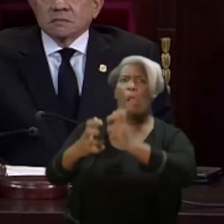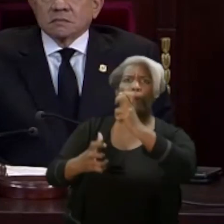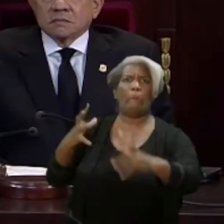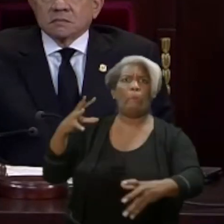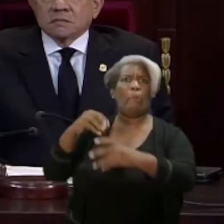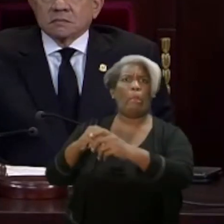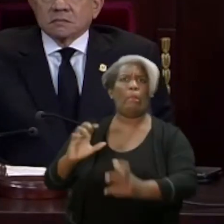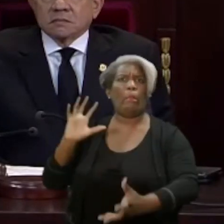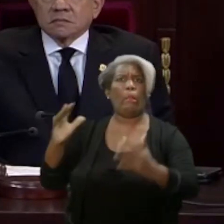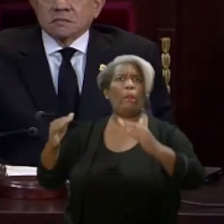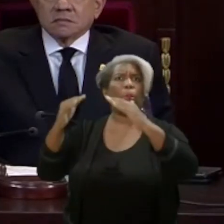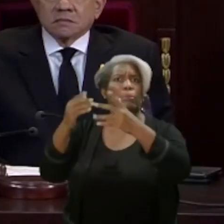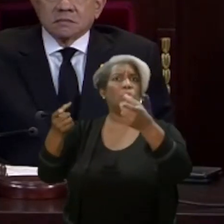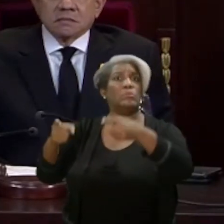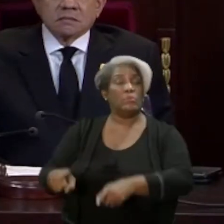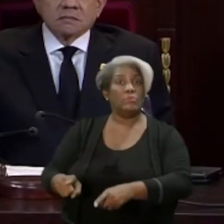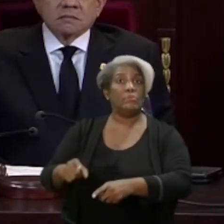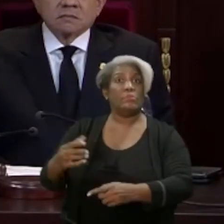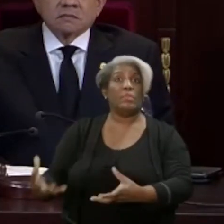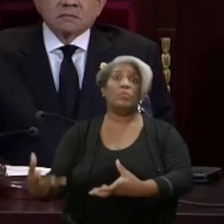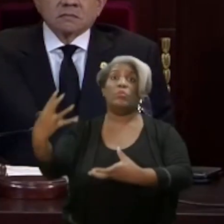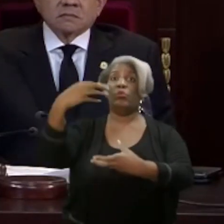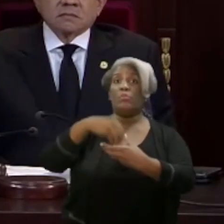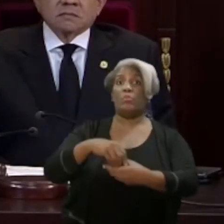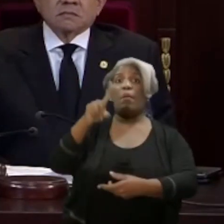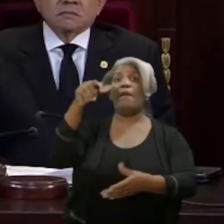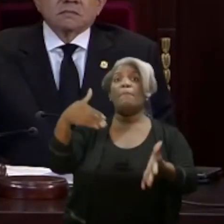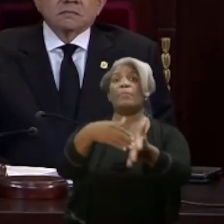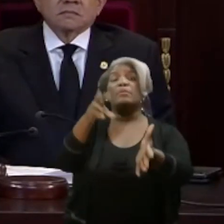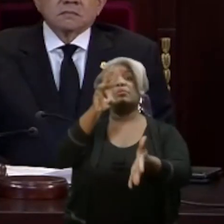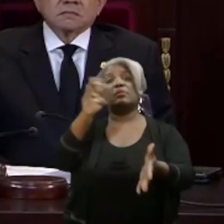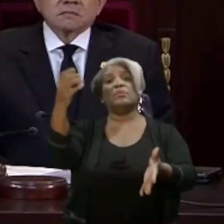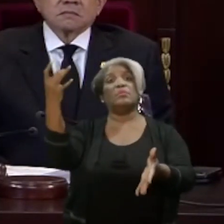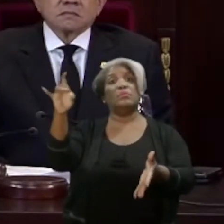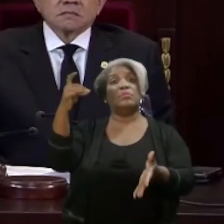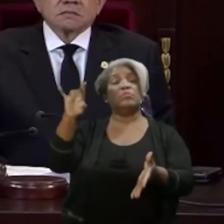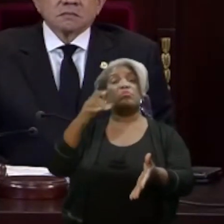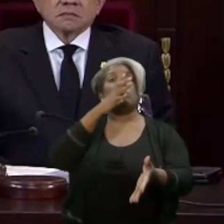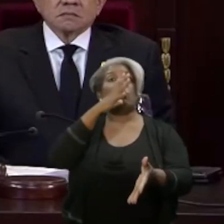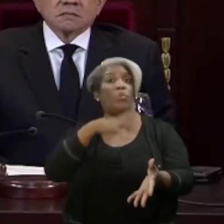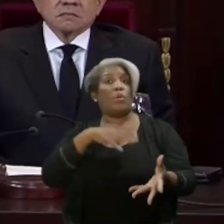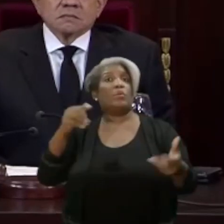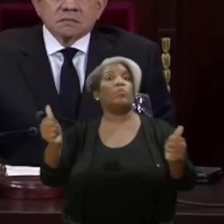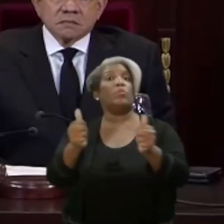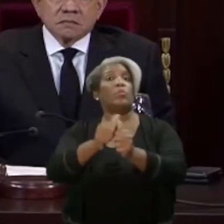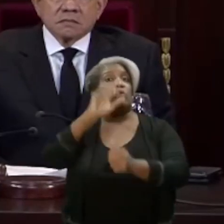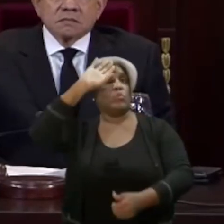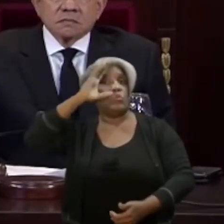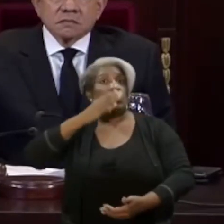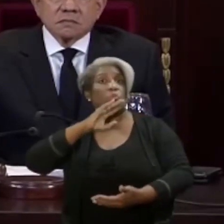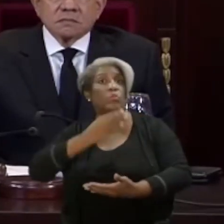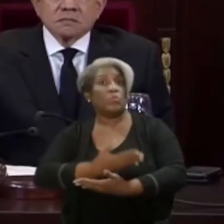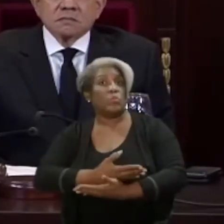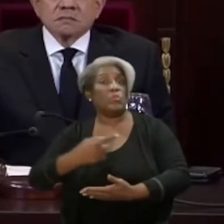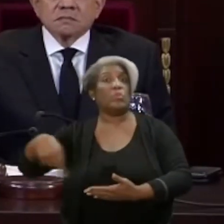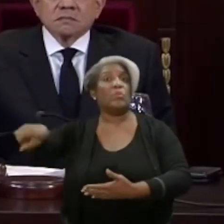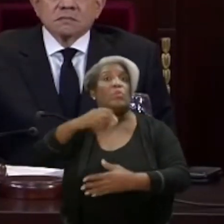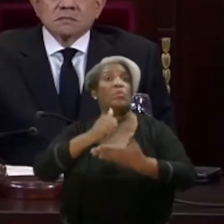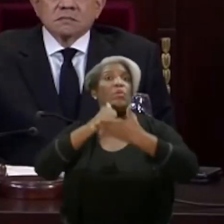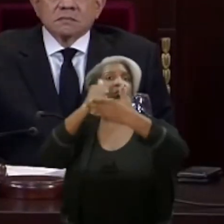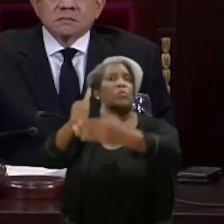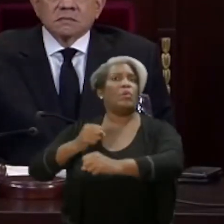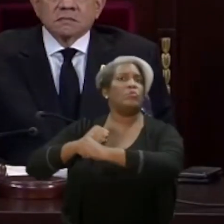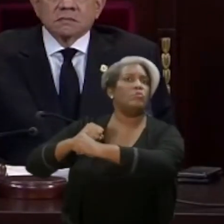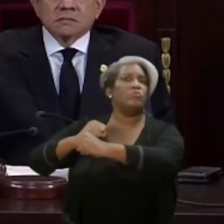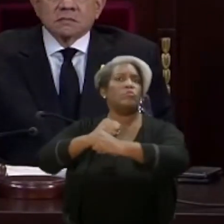2022 han albergado a 1.618 mujeres con sus hijas e hijas a las que se ha dado protección en un